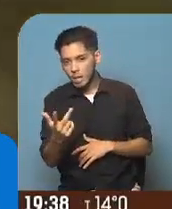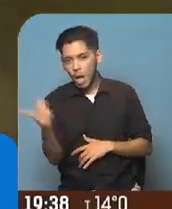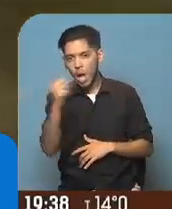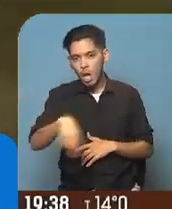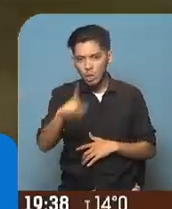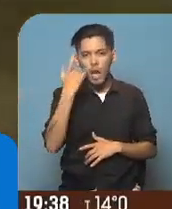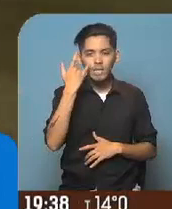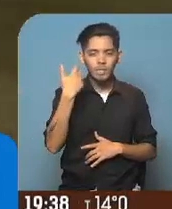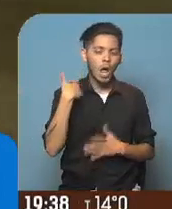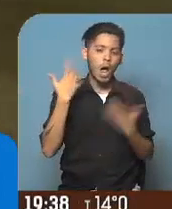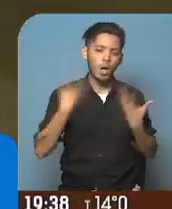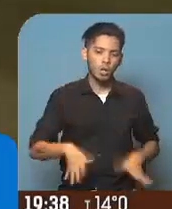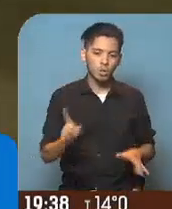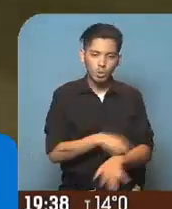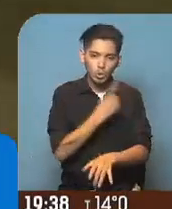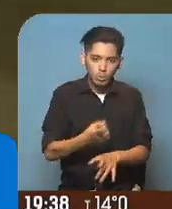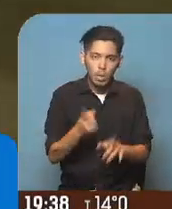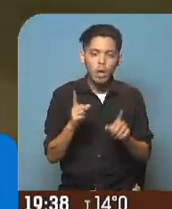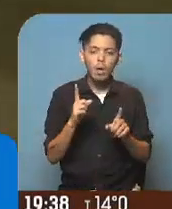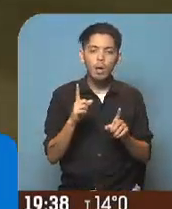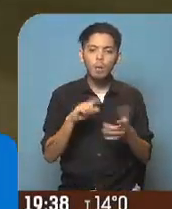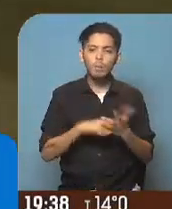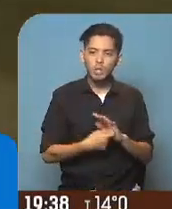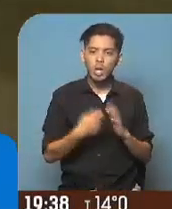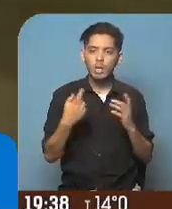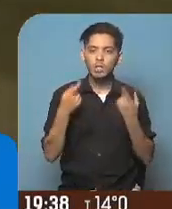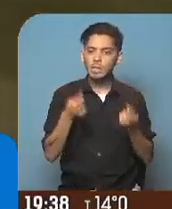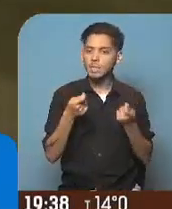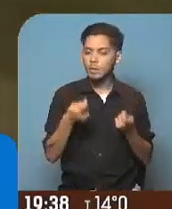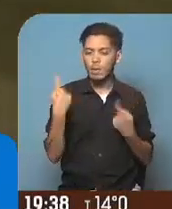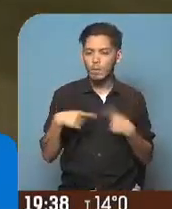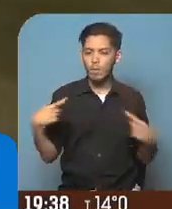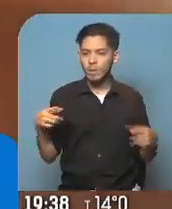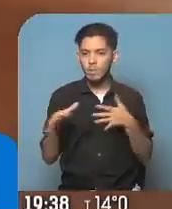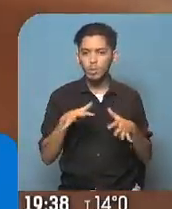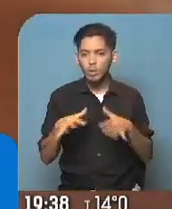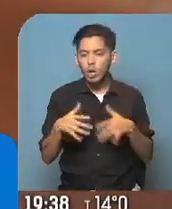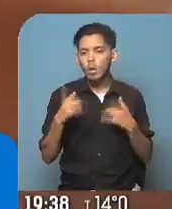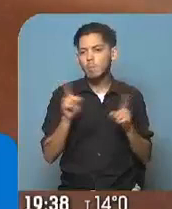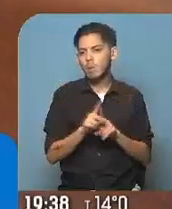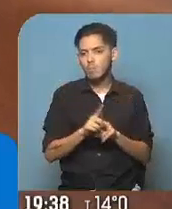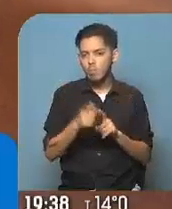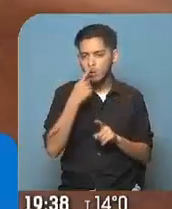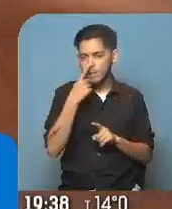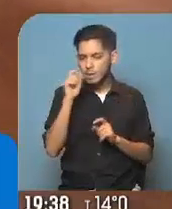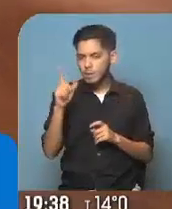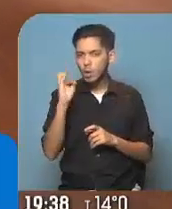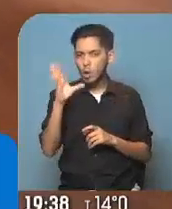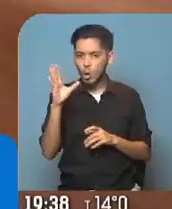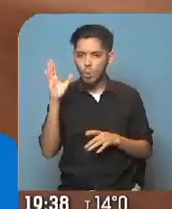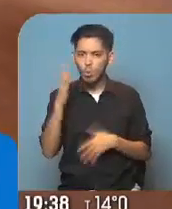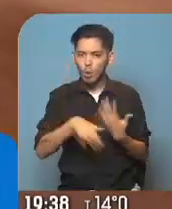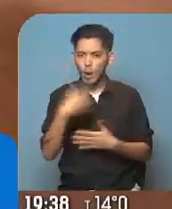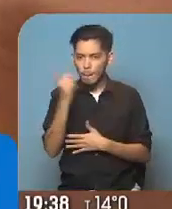a la presión de la exigencia por diversos motivos por los mismos intereses de los clubes donde ellos juegan